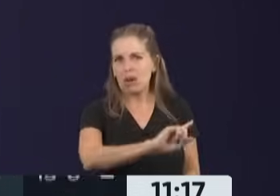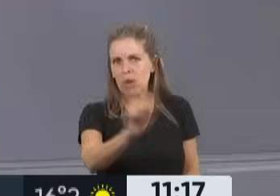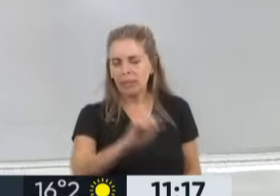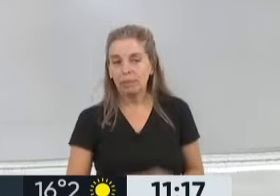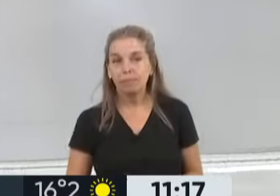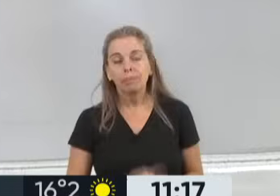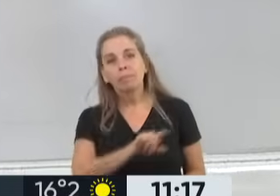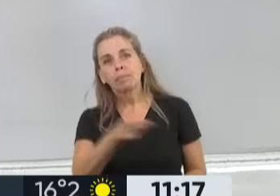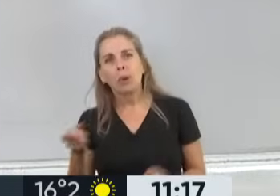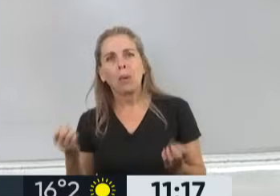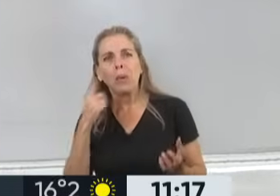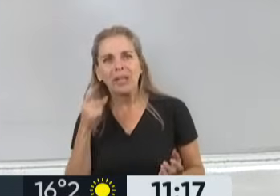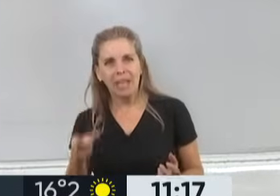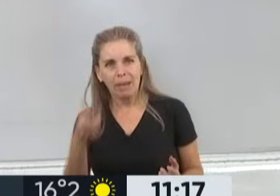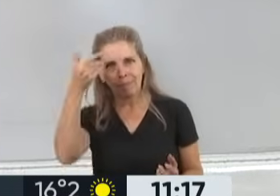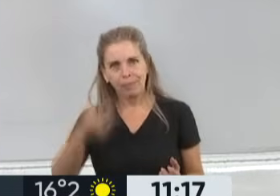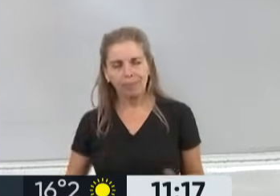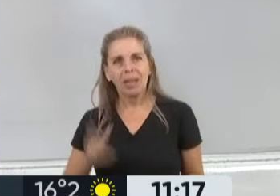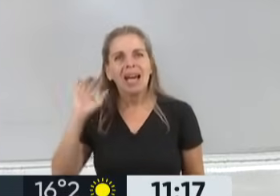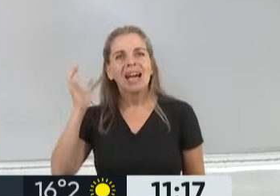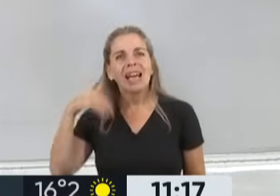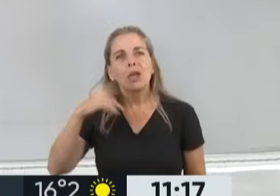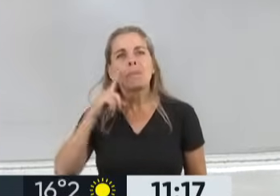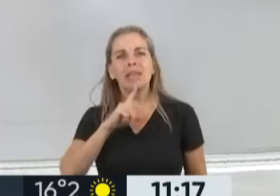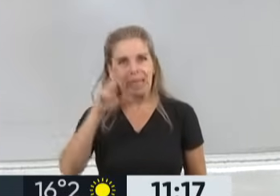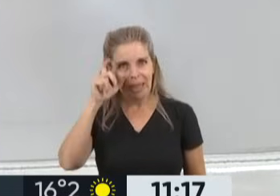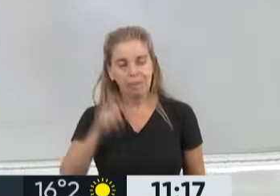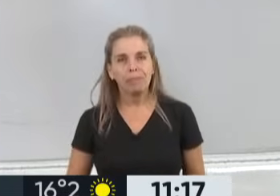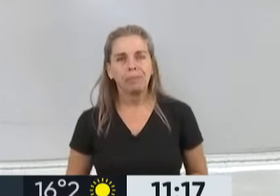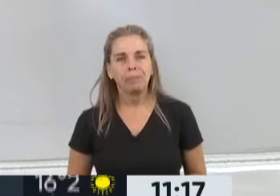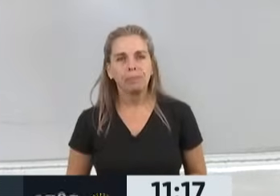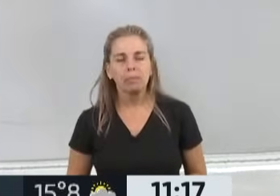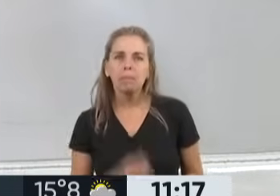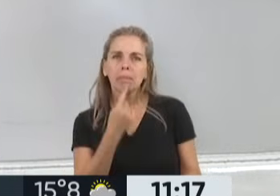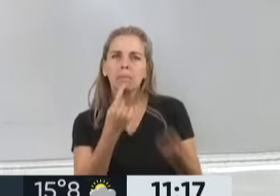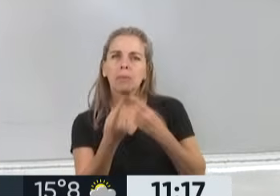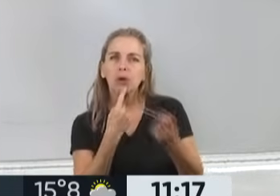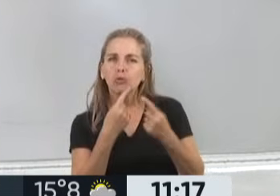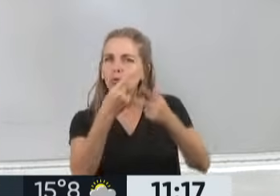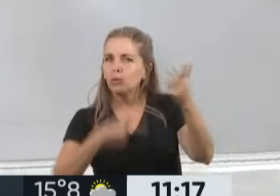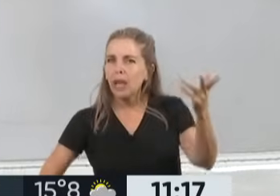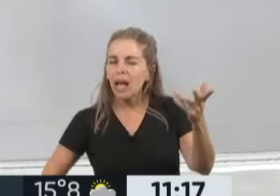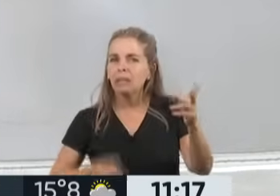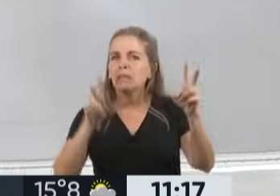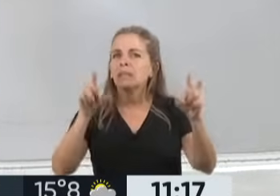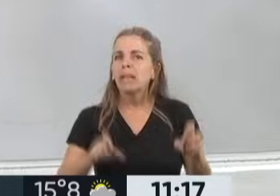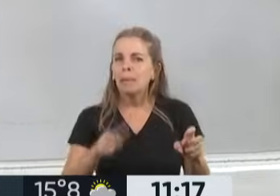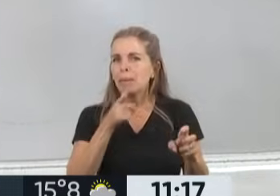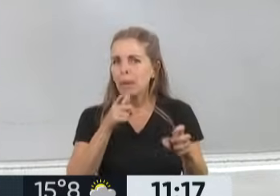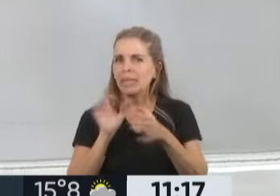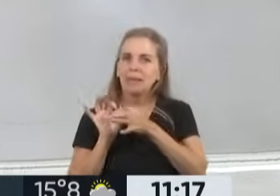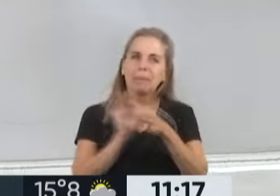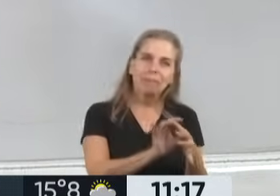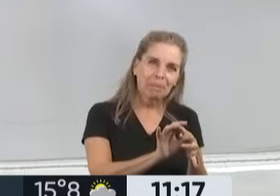¿Qué tal, vocero? Buenos días. Rodrigo Jorge, de Radio Mitre. Bien, le hago algunas consultas de temas que entiendo que, vinculado en